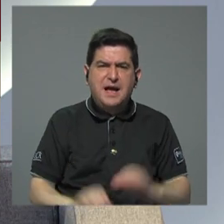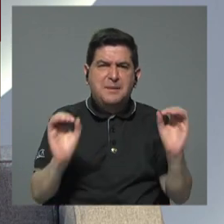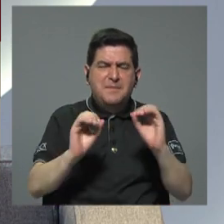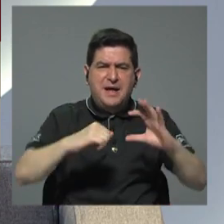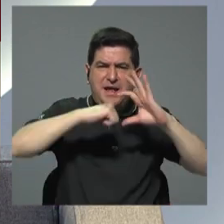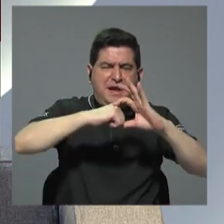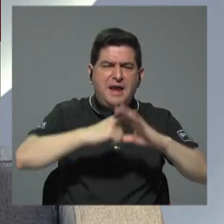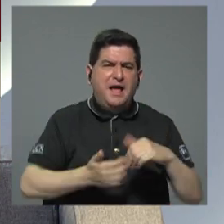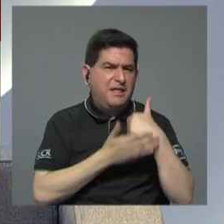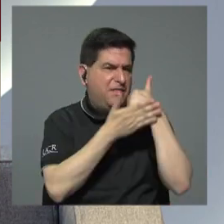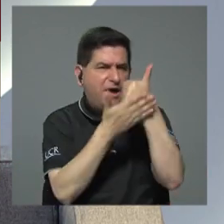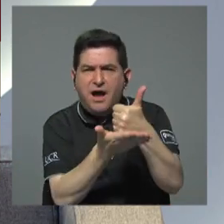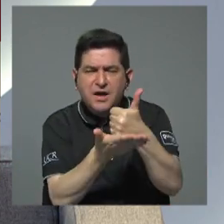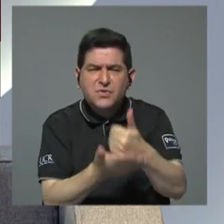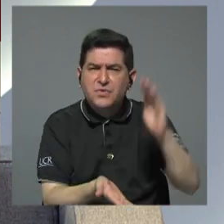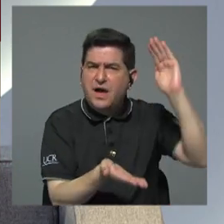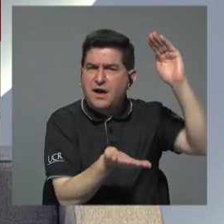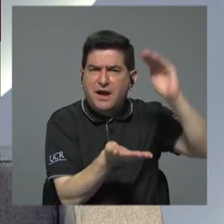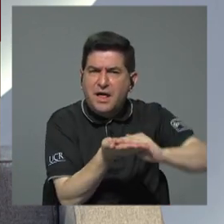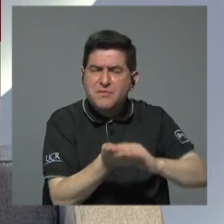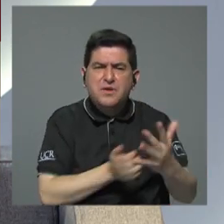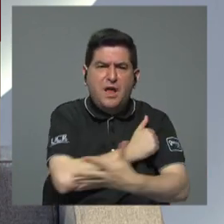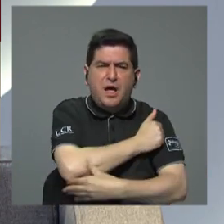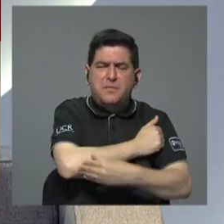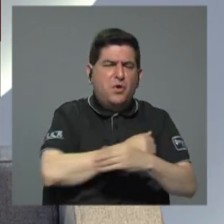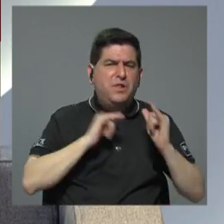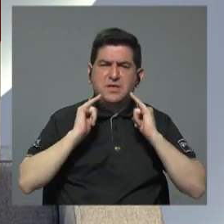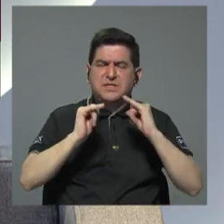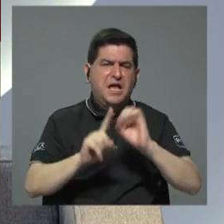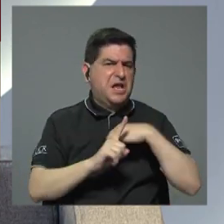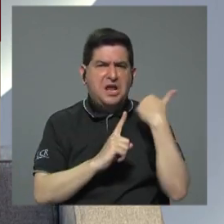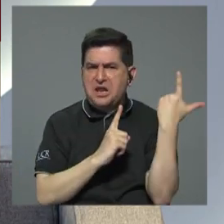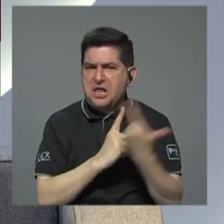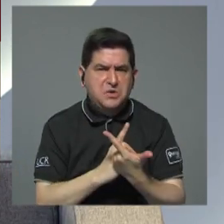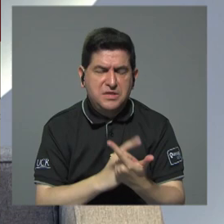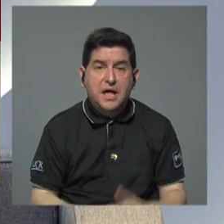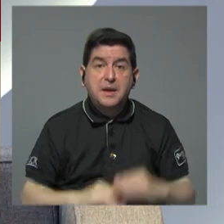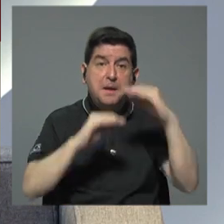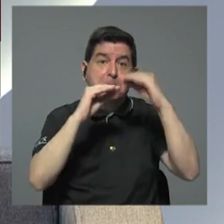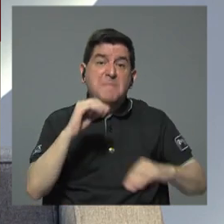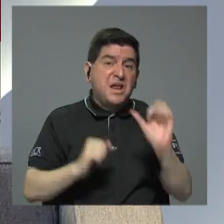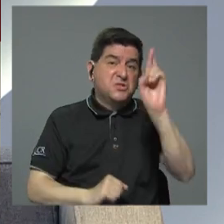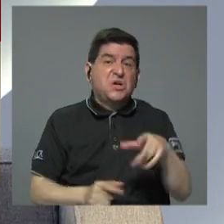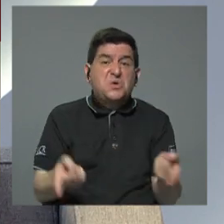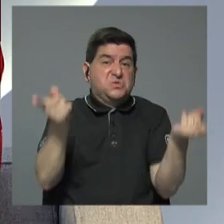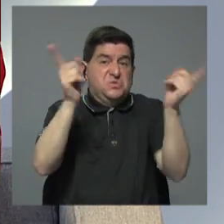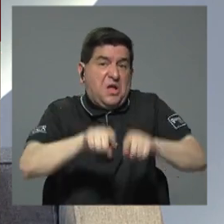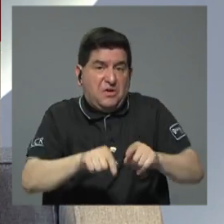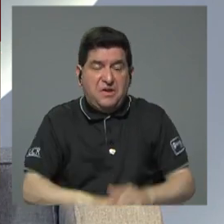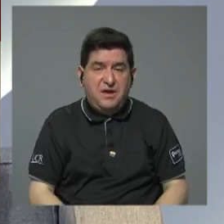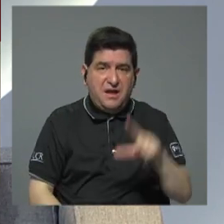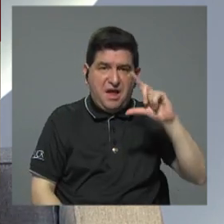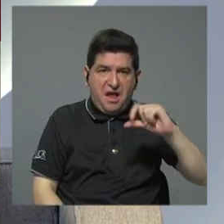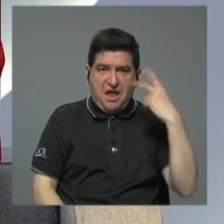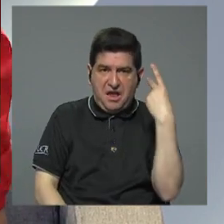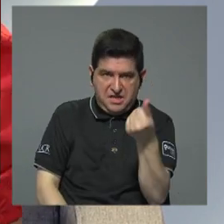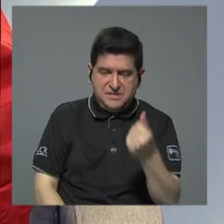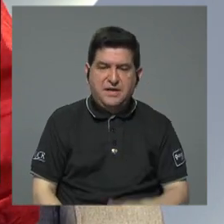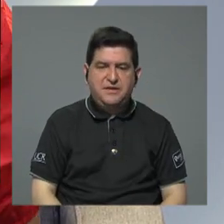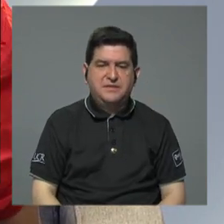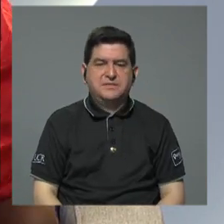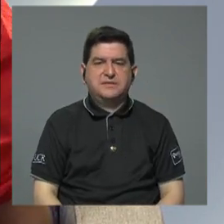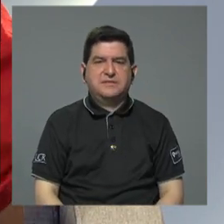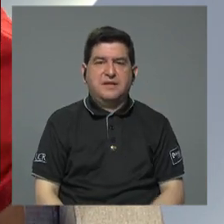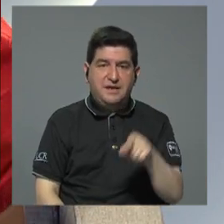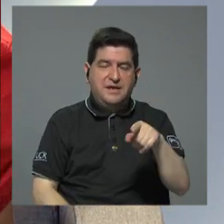planeta ha contribuido a disminuir la pobreza y la desigualdad social, menos lo hará en Costa Rica. Esto es en Instagram. Subi Fram